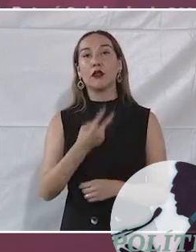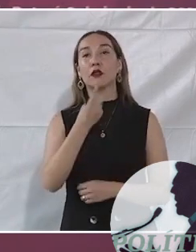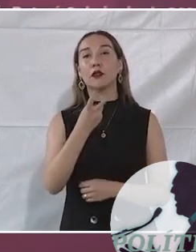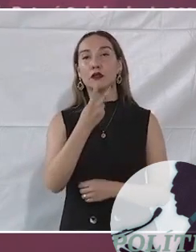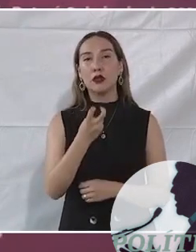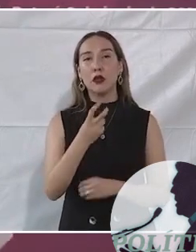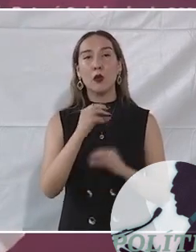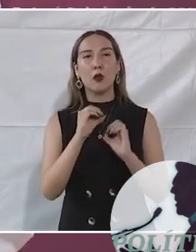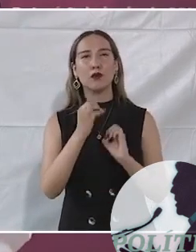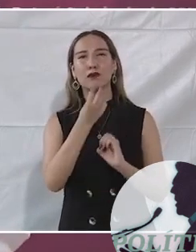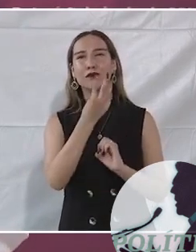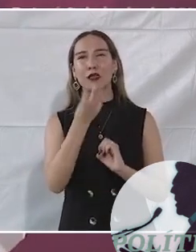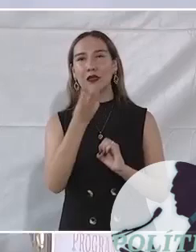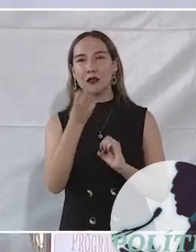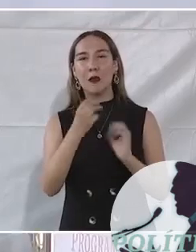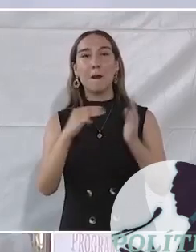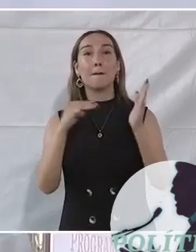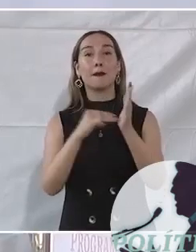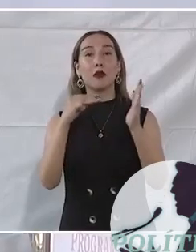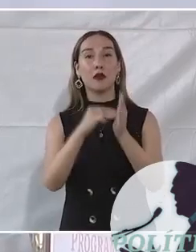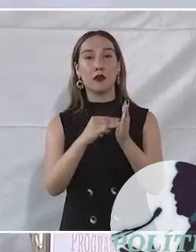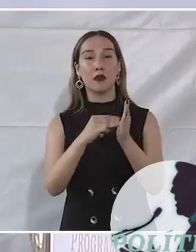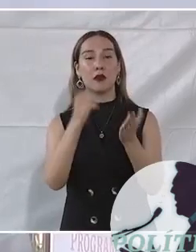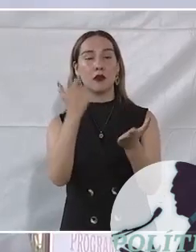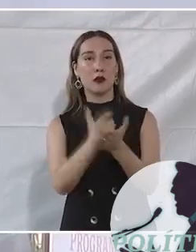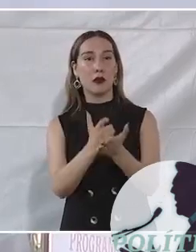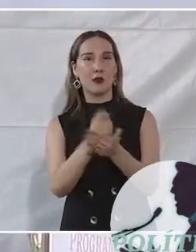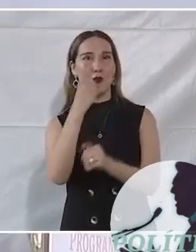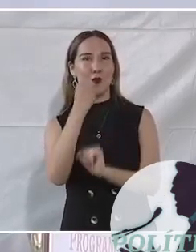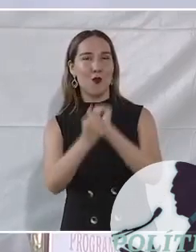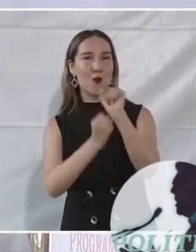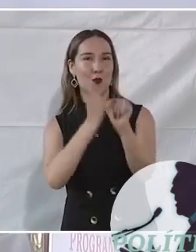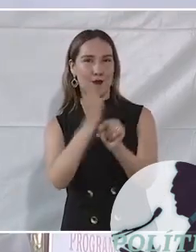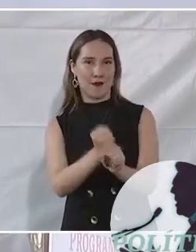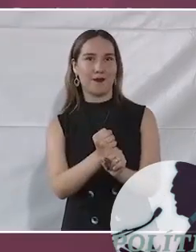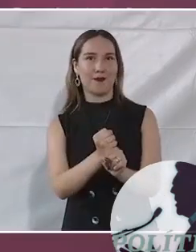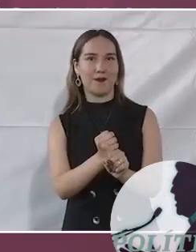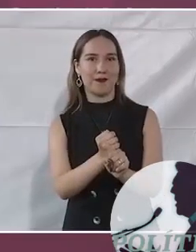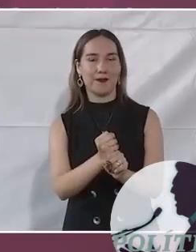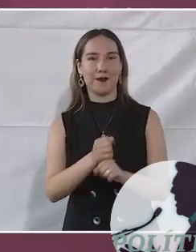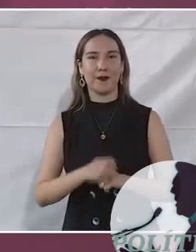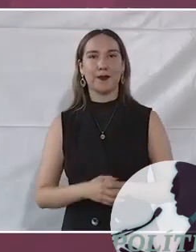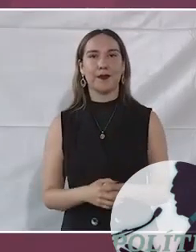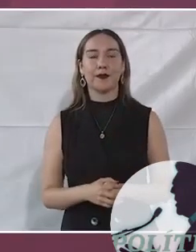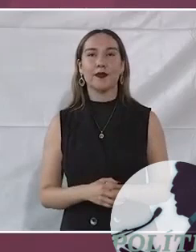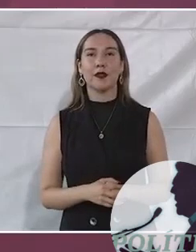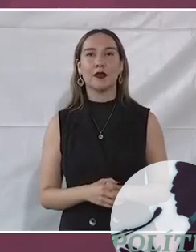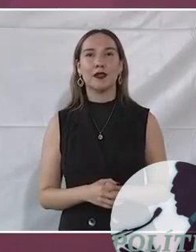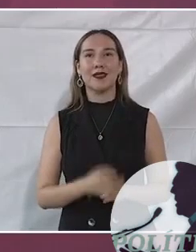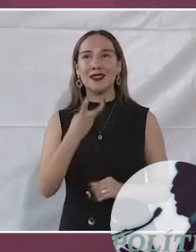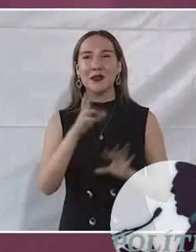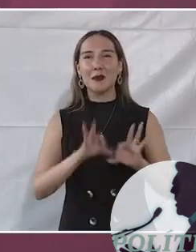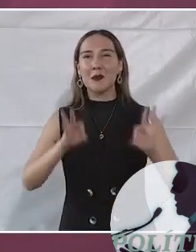a 300 millones de pesos al año. Todo eso es lo que reactiva la